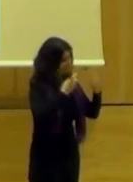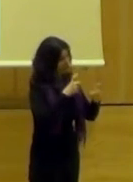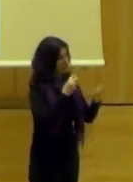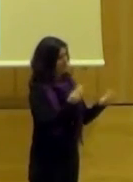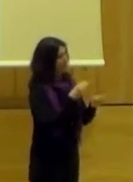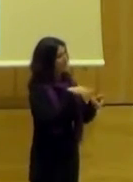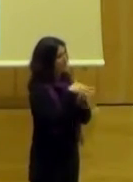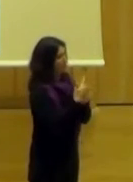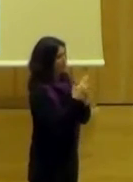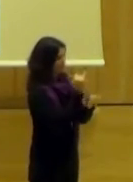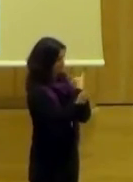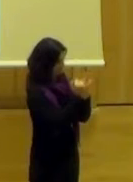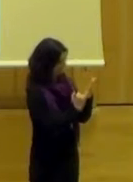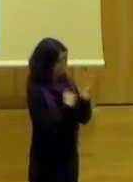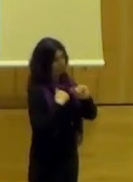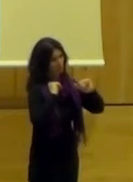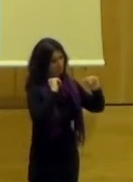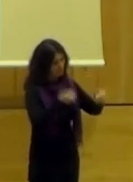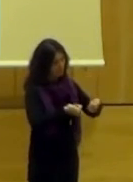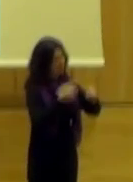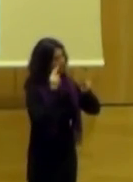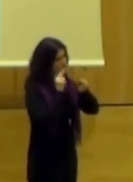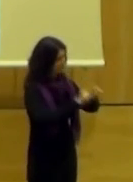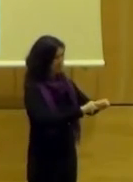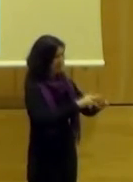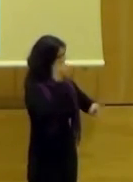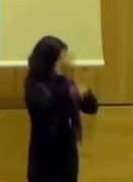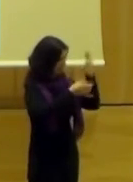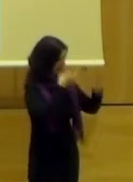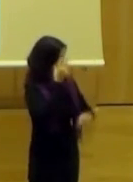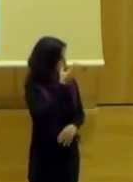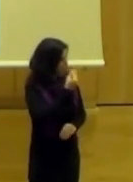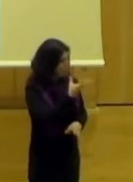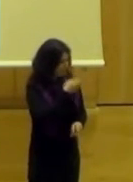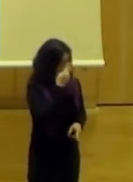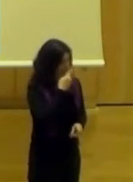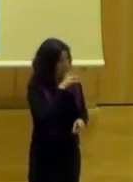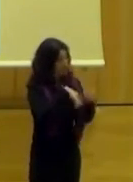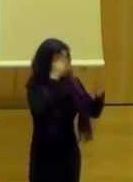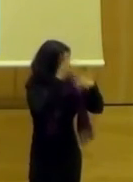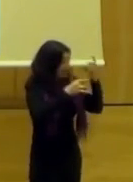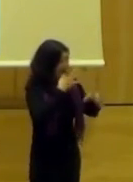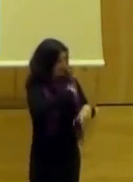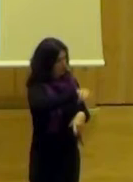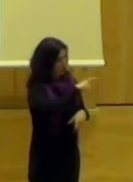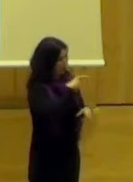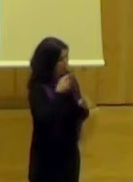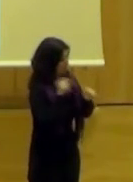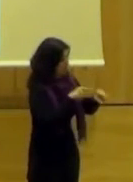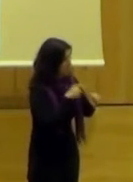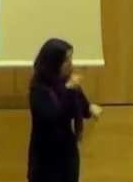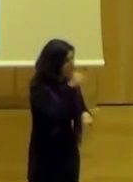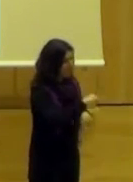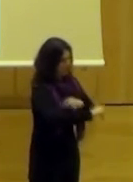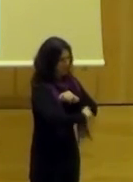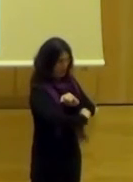a la situación de crisis. Y empezamos a ver iniciativas muy interesantes y además iniciativas donde además la población inmigrante